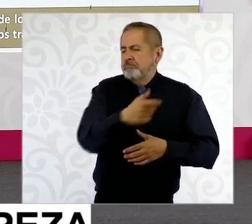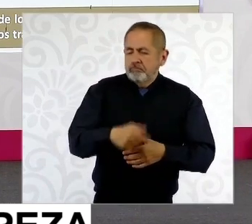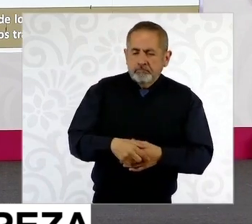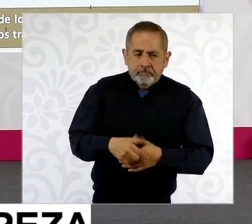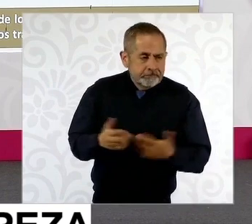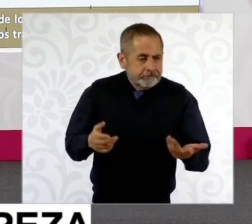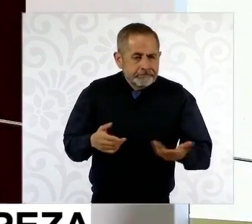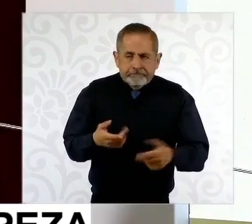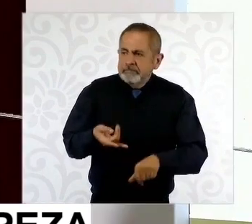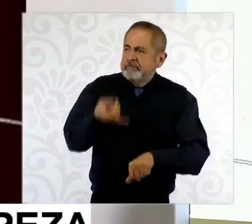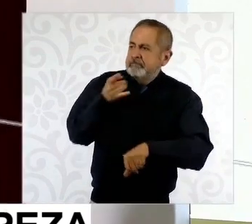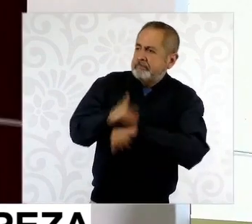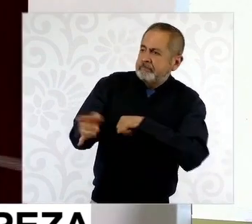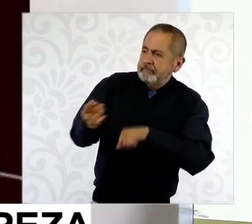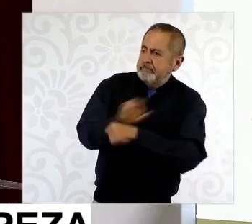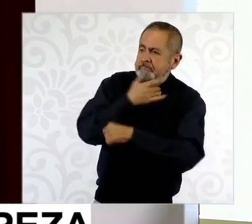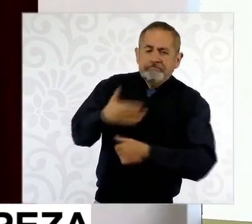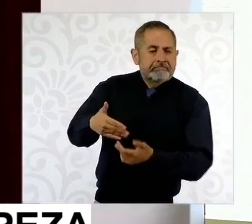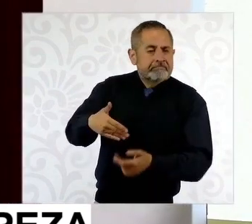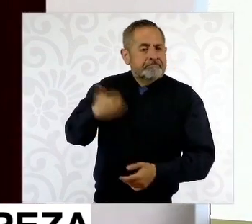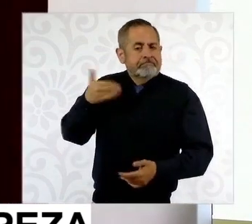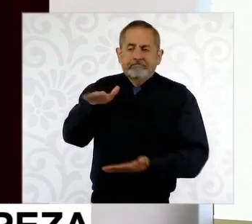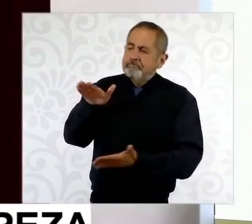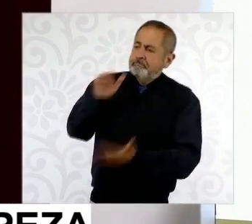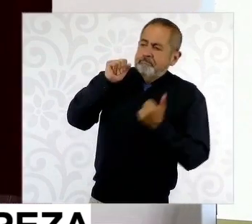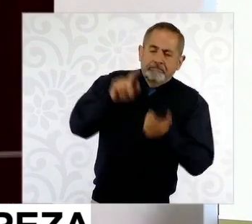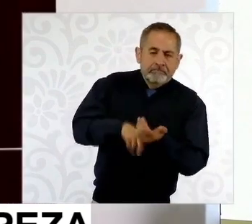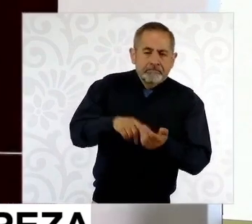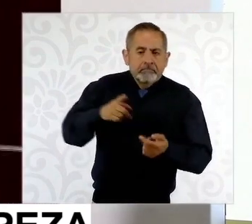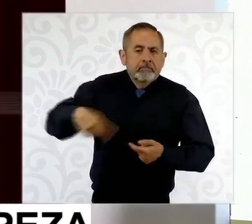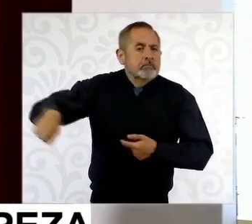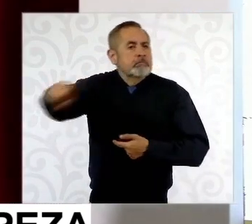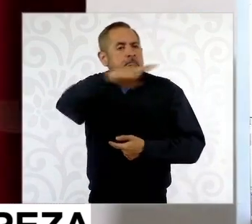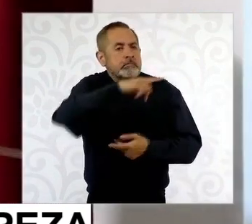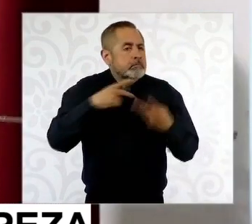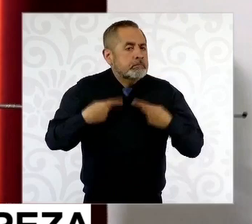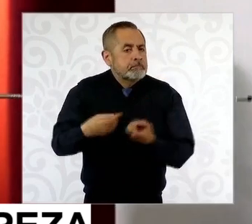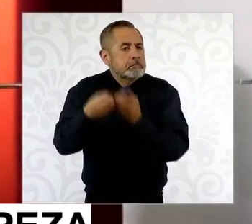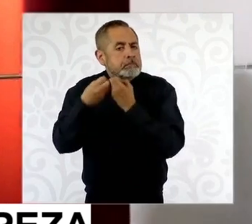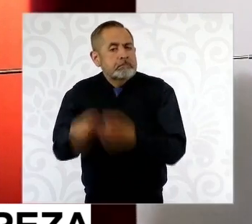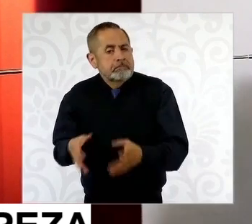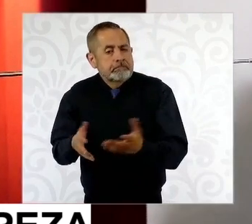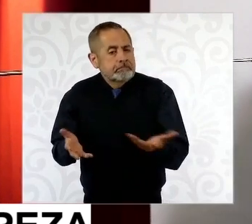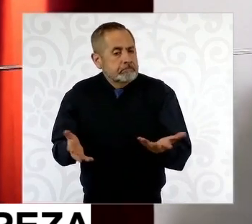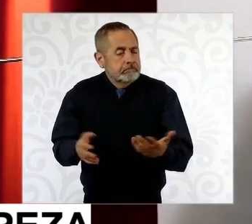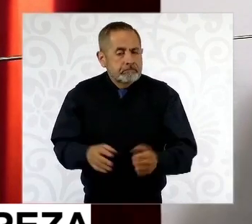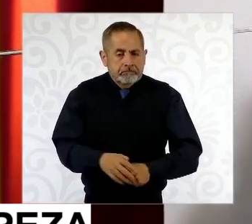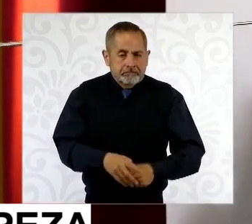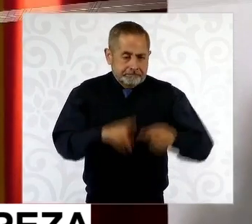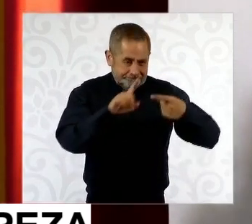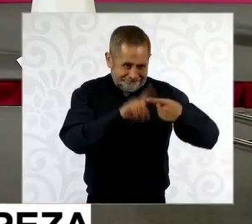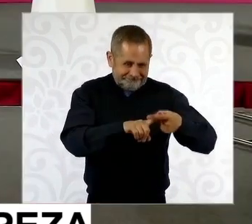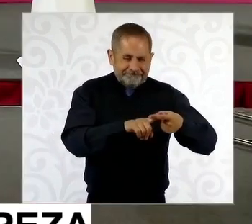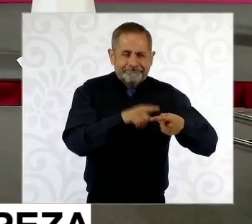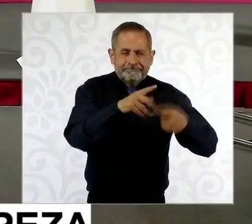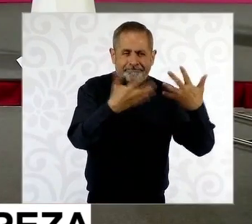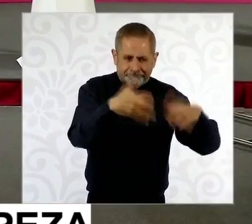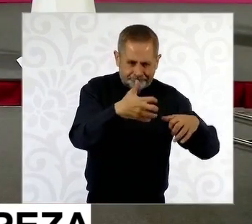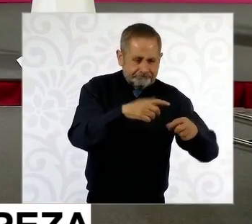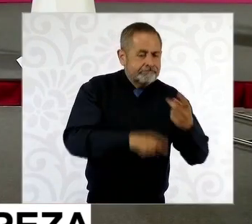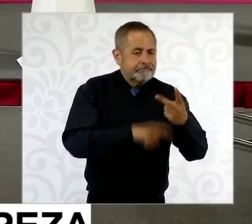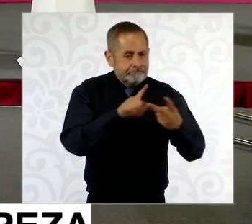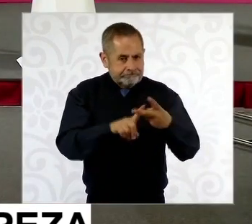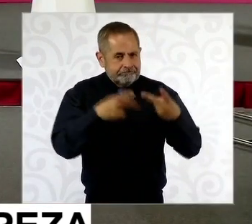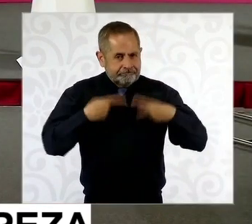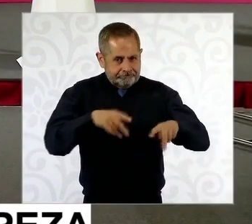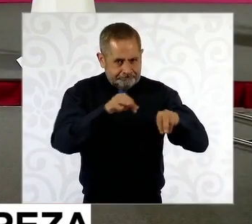defraudó al fondo de vivienda, es decir, al ahorro de los trabajadores. La que sigue, por favor. Estas son